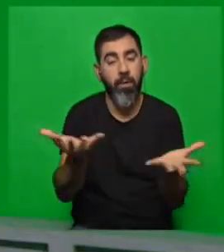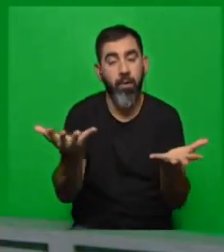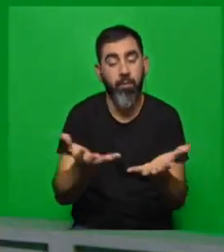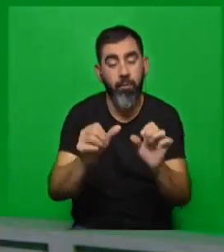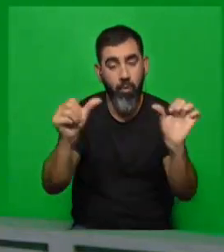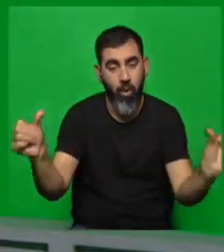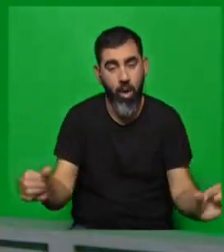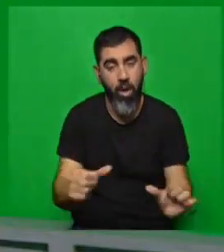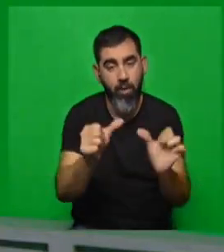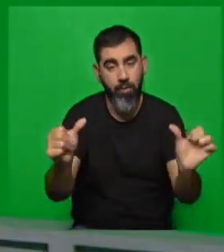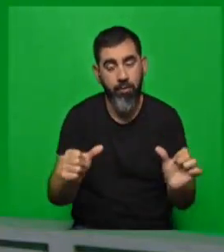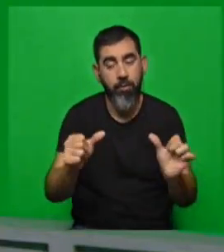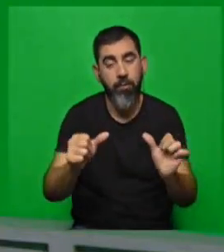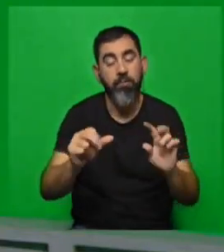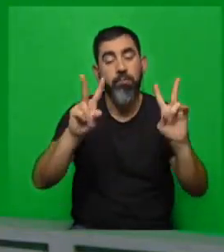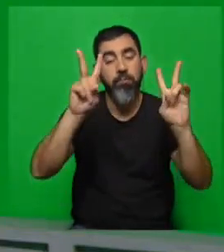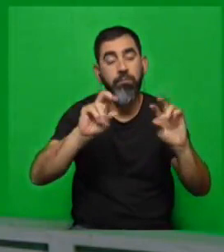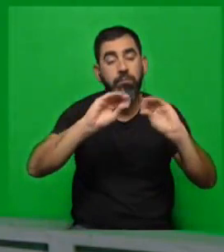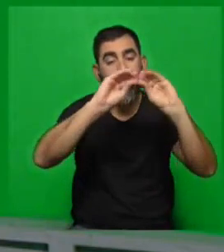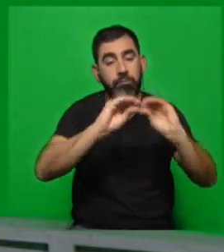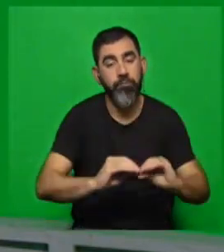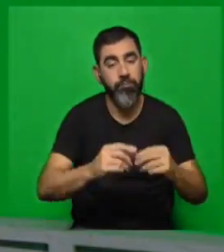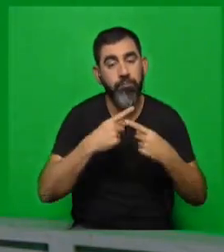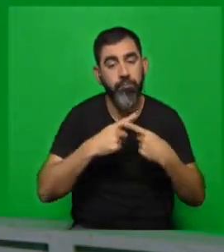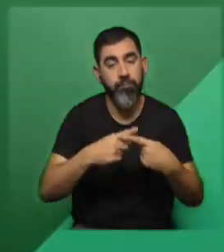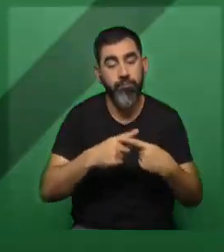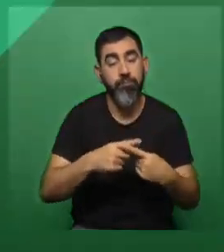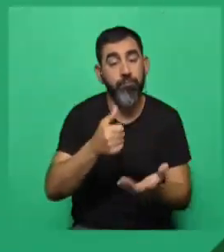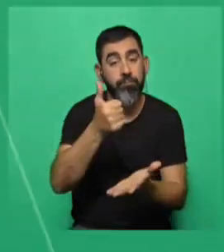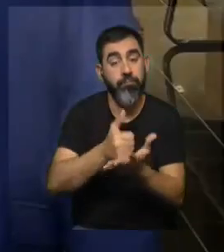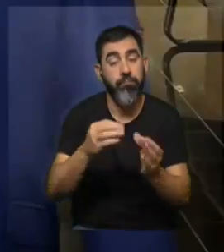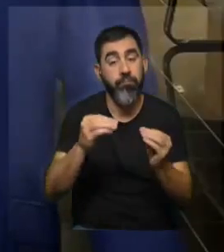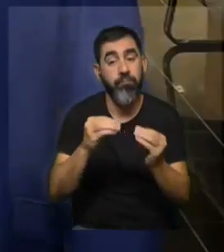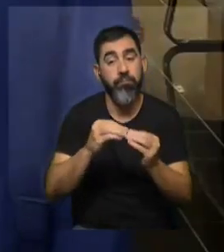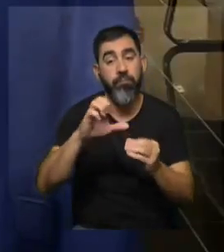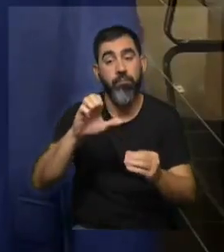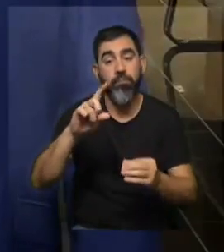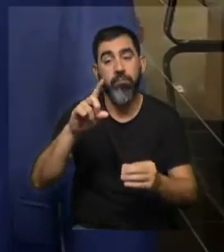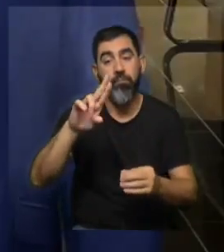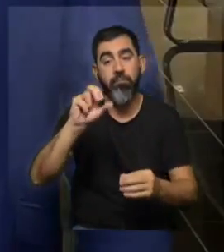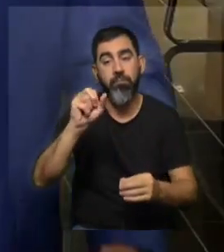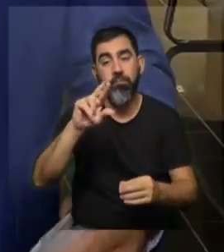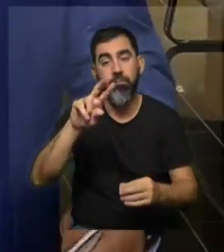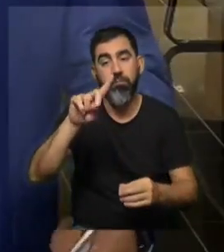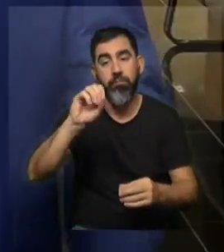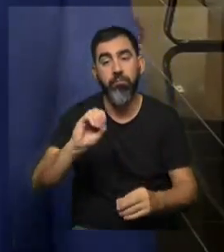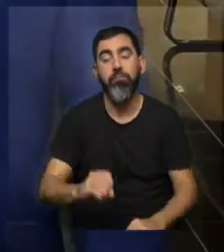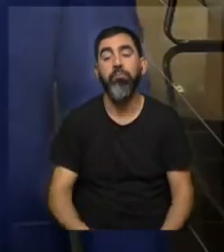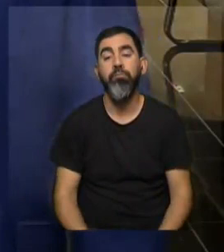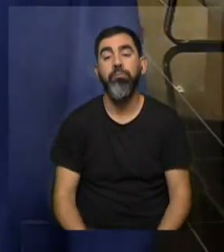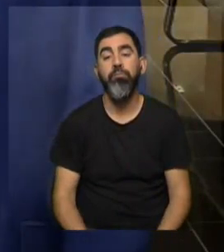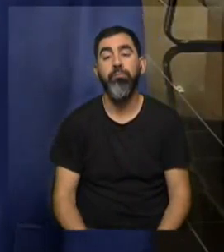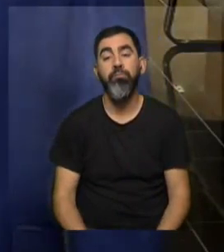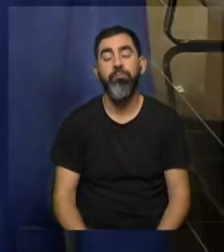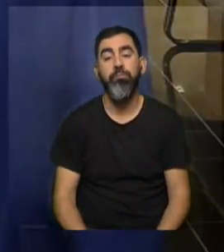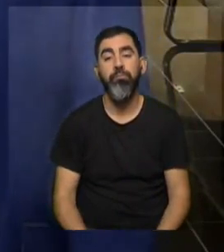movimiento sigue en proceso de análisis de la rendición de cuentas Allí está nuestro periodista Eduardo Delgado o al mediodía Eduardo adelante bienvenido